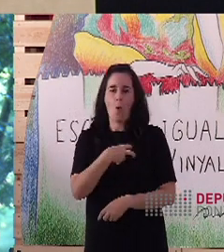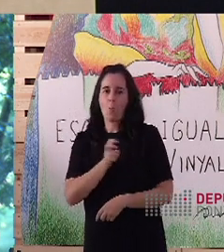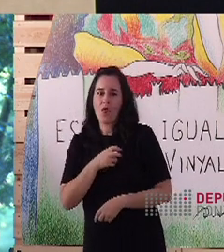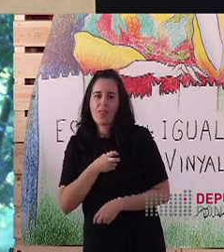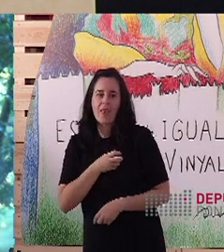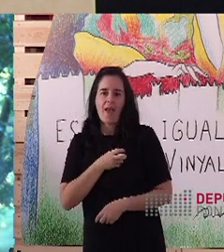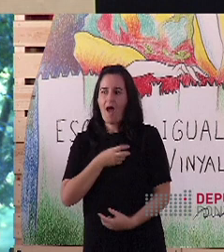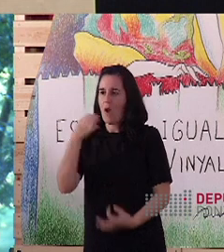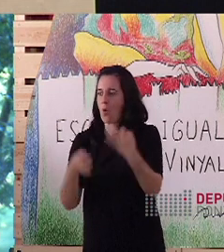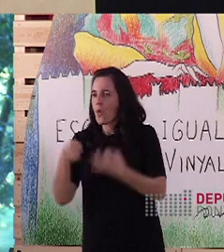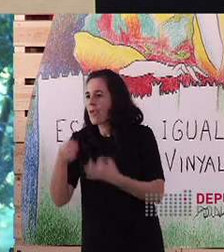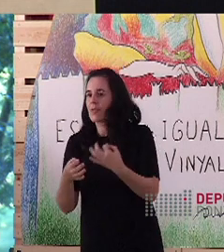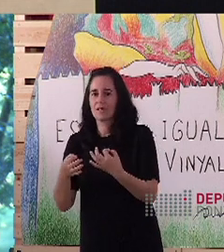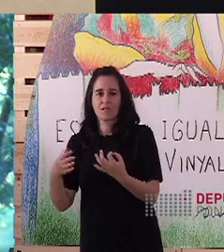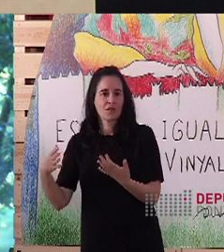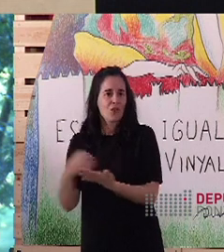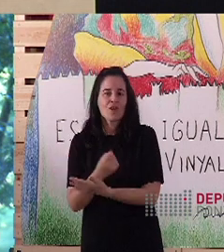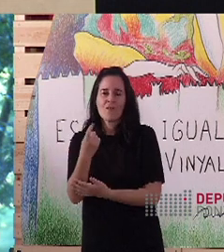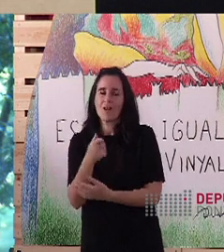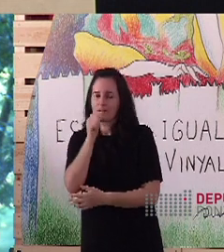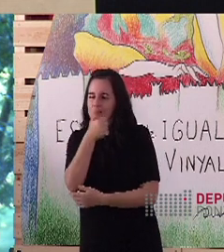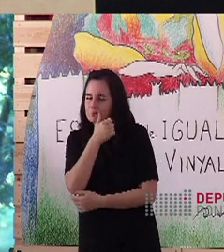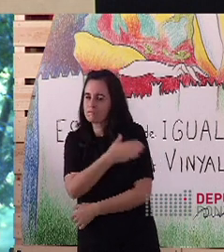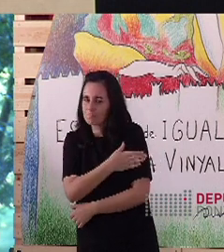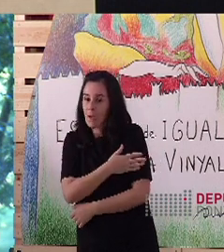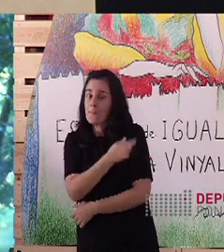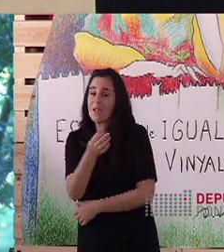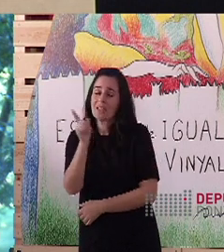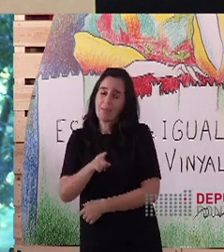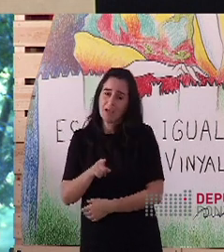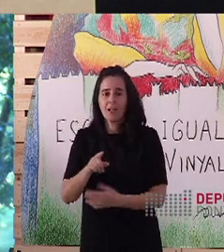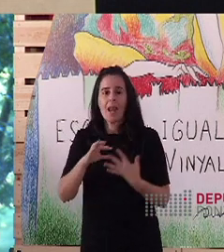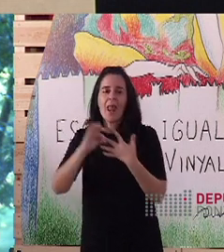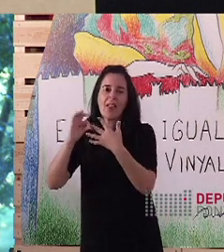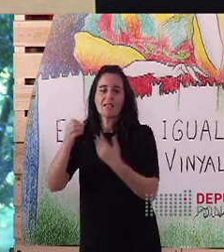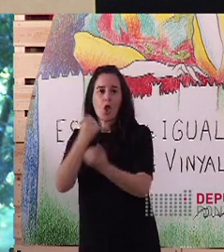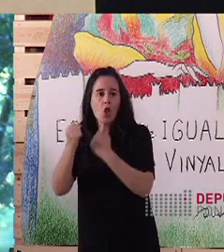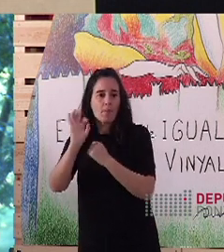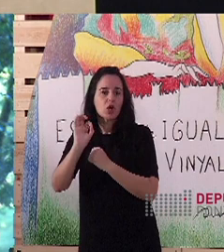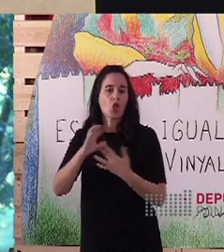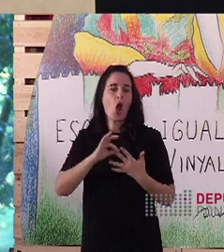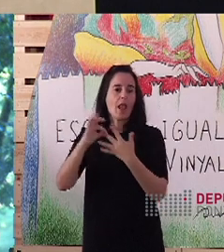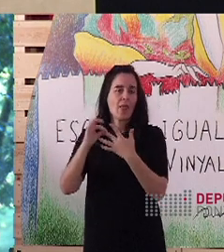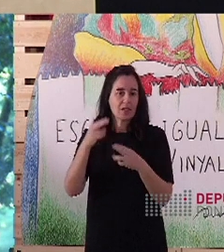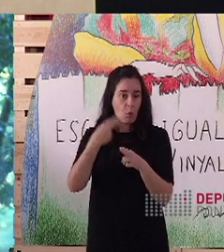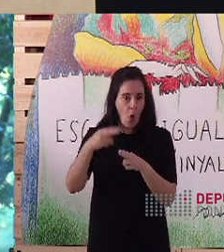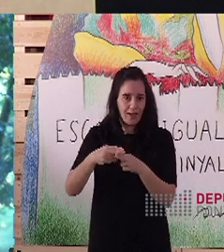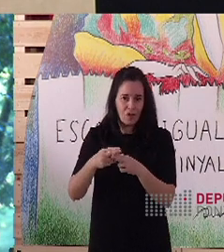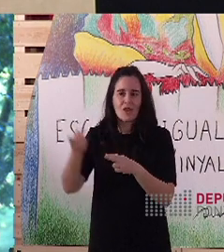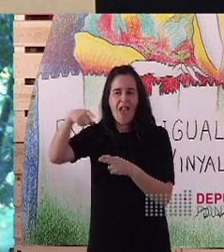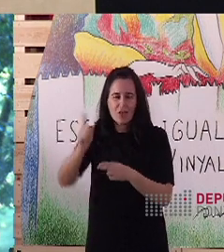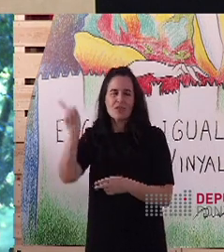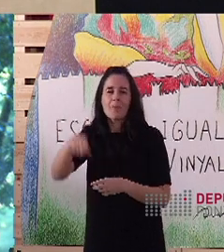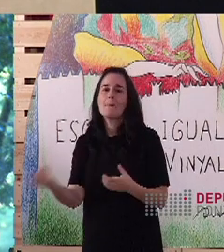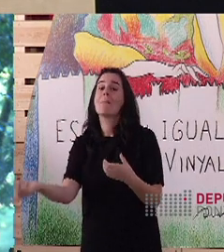judicial y, por supuesto, de las élites económicas y de las élites políticas que están en el corazón de este